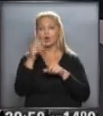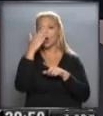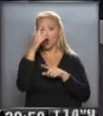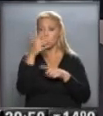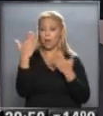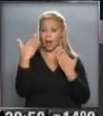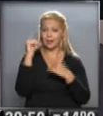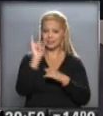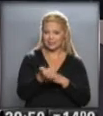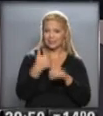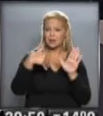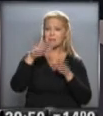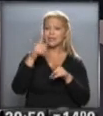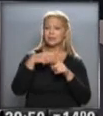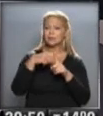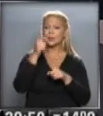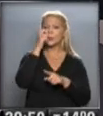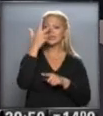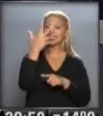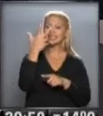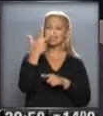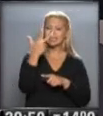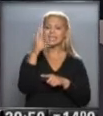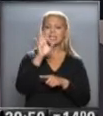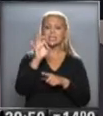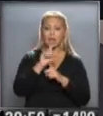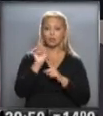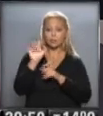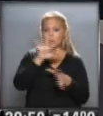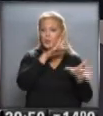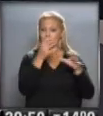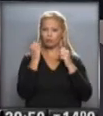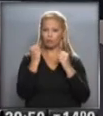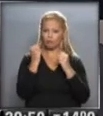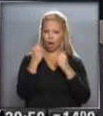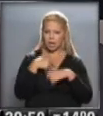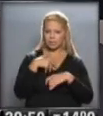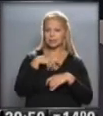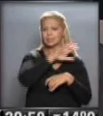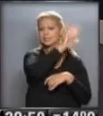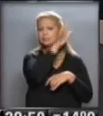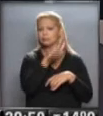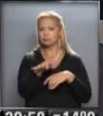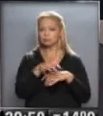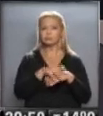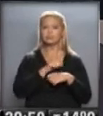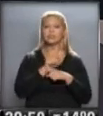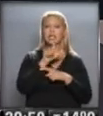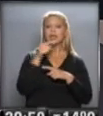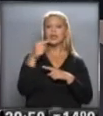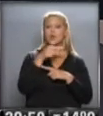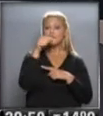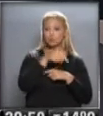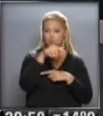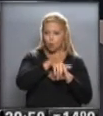también en La Pampa, allí las máximas rondarán los 23 grados en horas de la tarde y aquí también el viento soplará muy fuerte del noroeste. Y en el sur argentino,